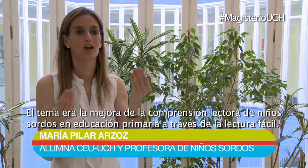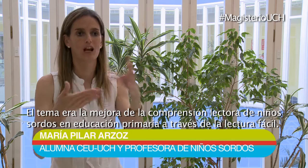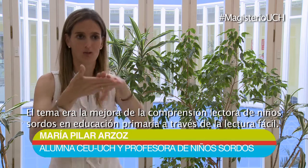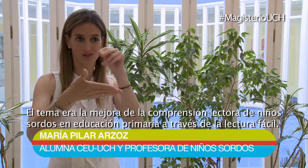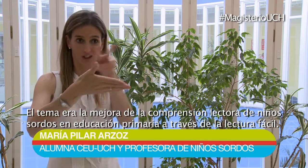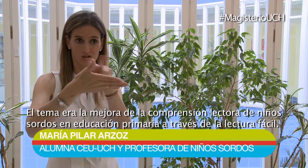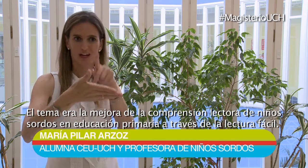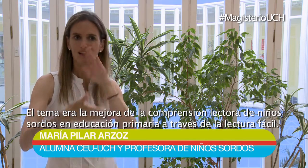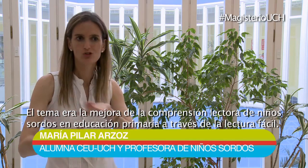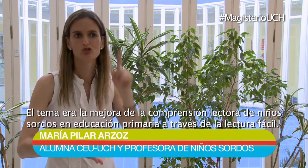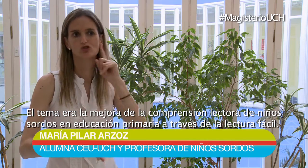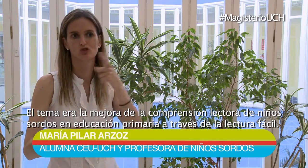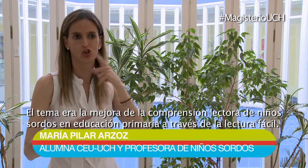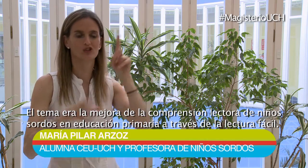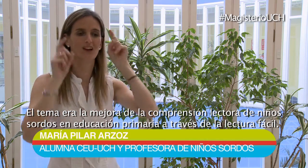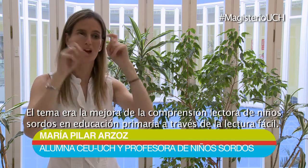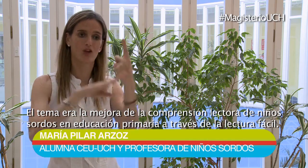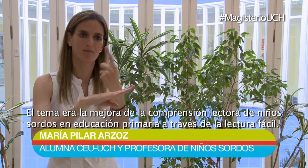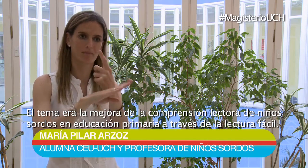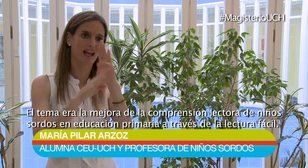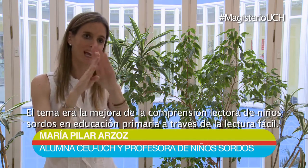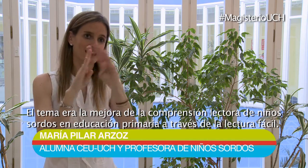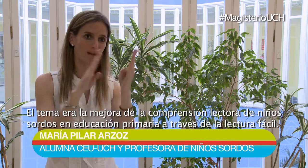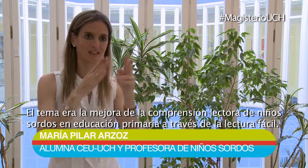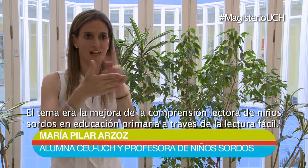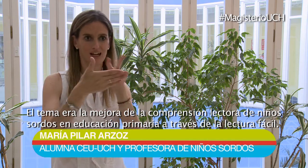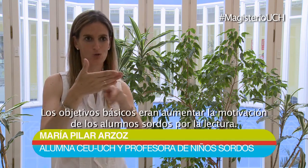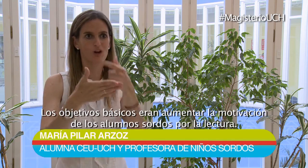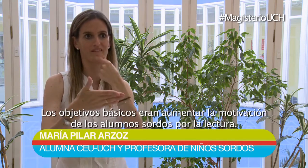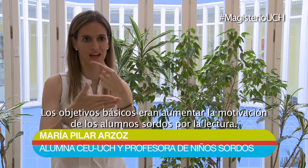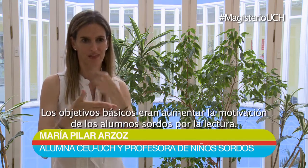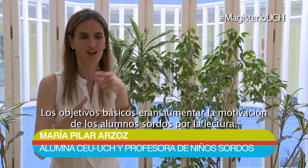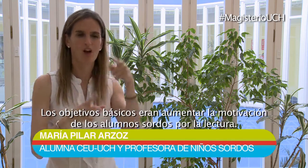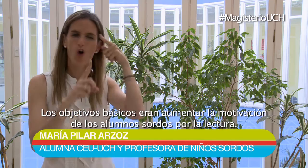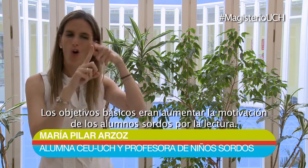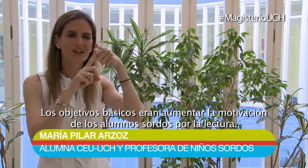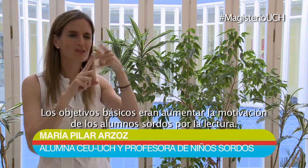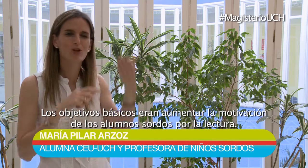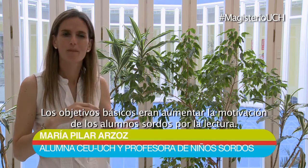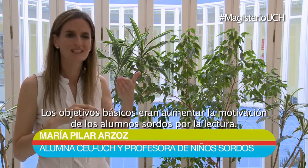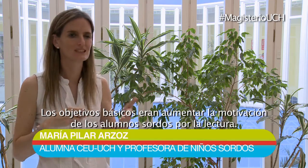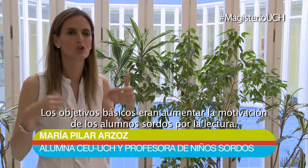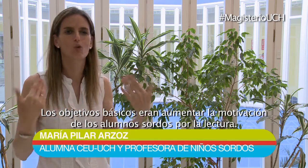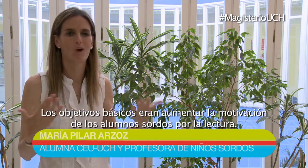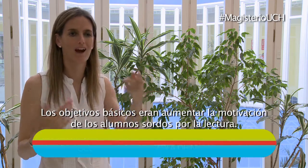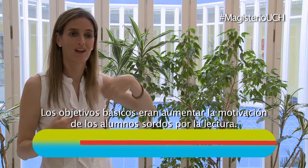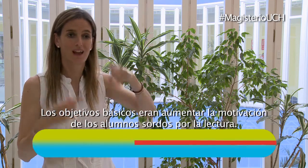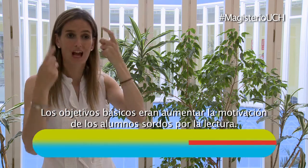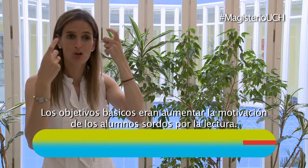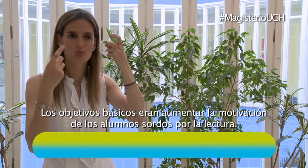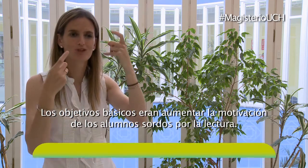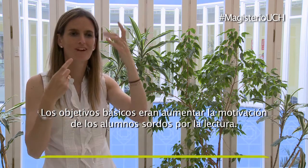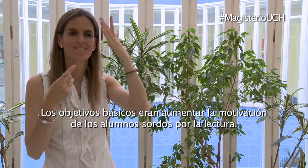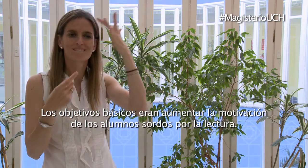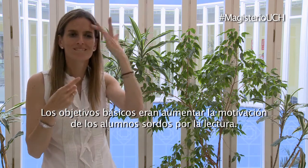de la comprensión lectora de niños sordos en educación primaria a través de la lectura fácil. Los objetivos básicos eran